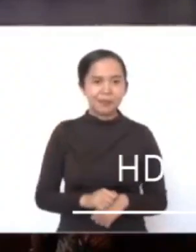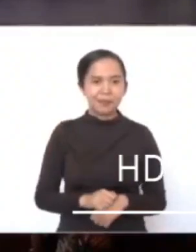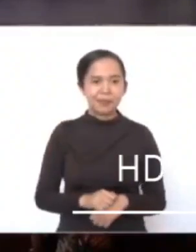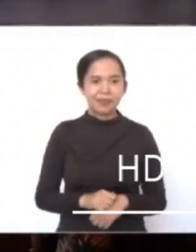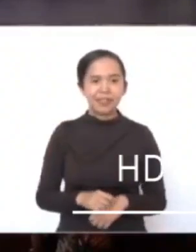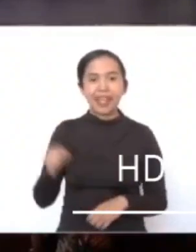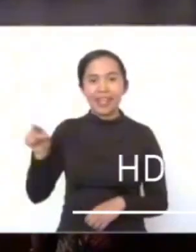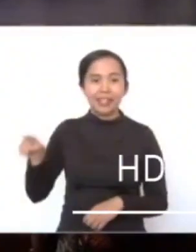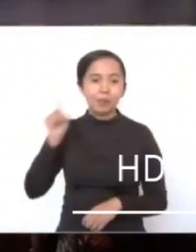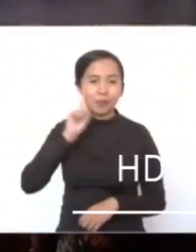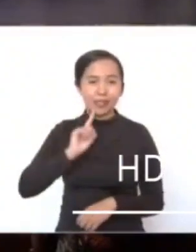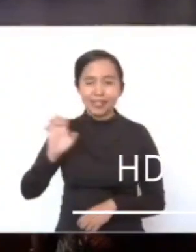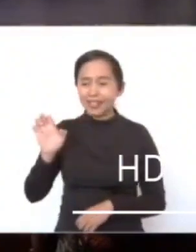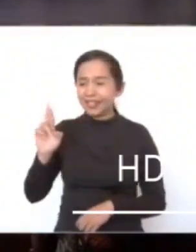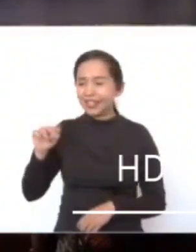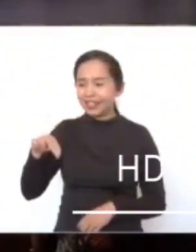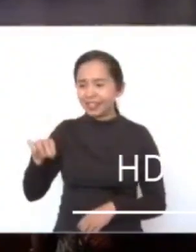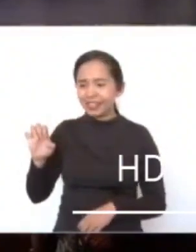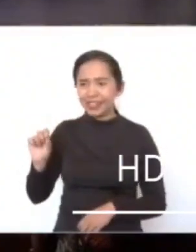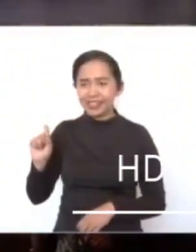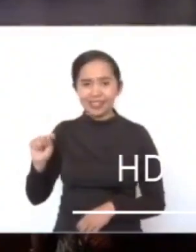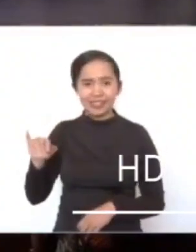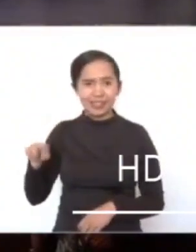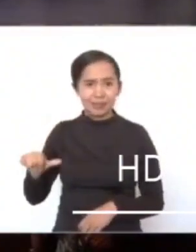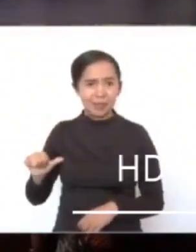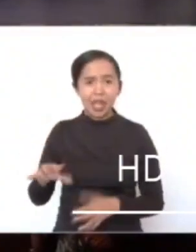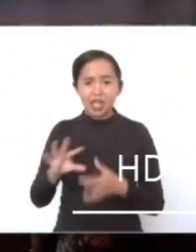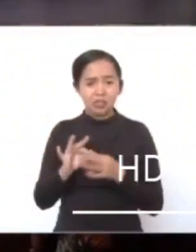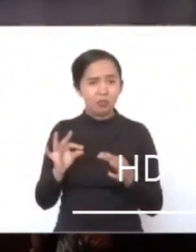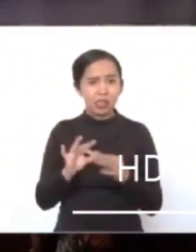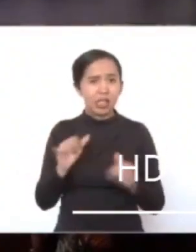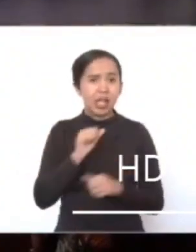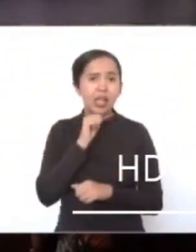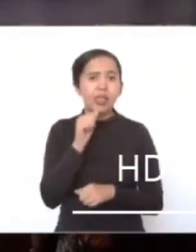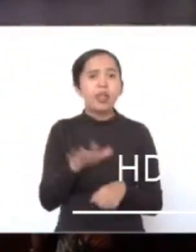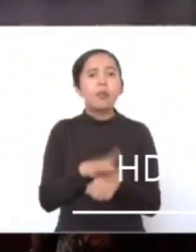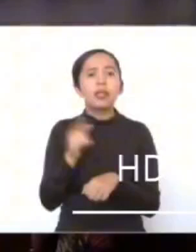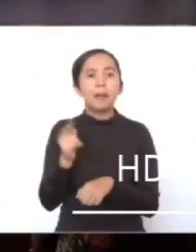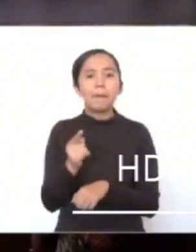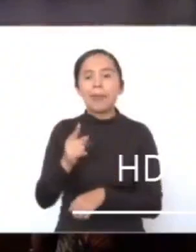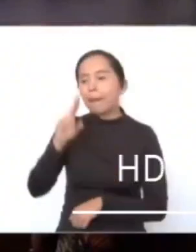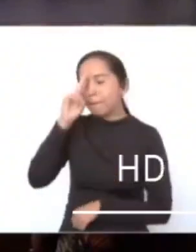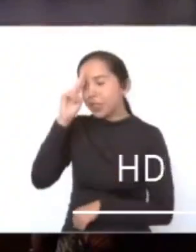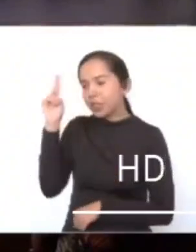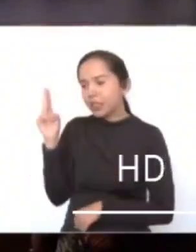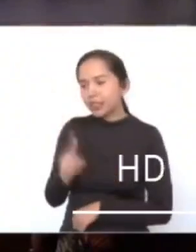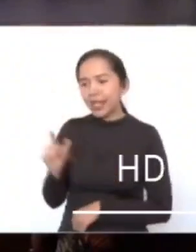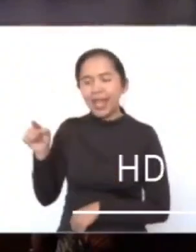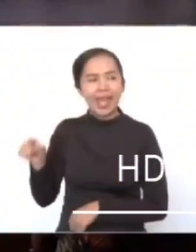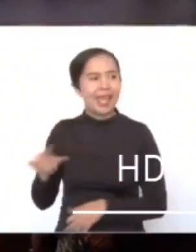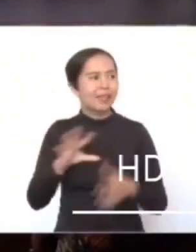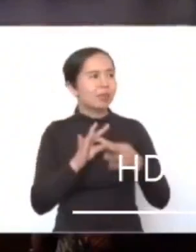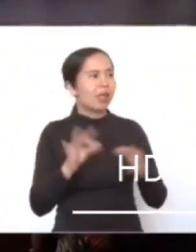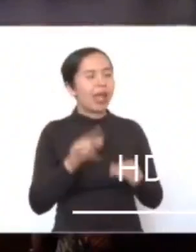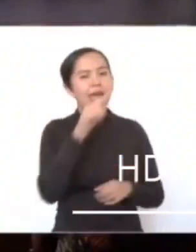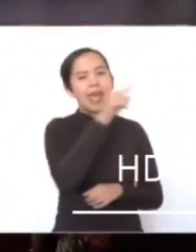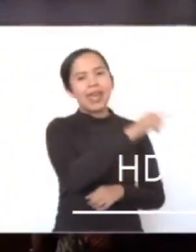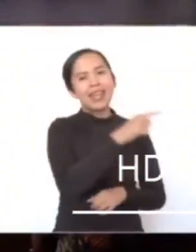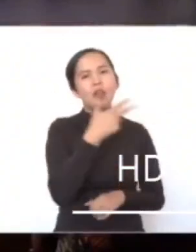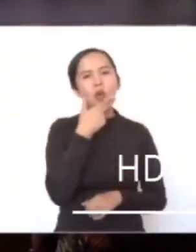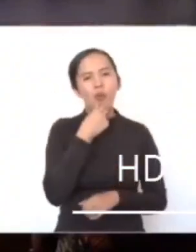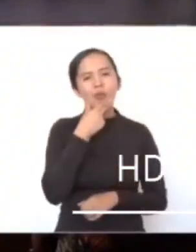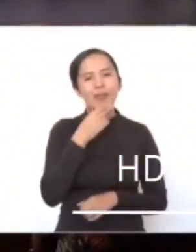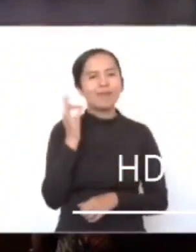La fiscal Ernestina Godoy no puede hablar del caso porque le prohibieron hablar del fiscal de Morelos.